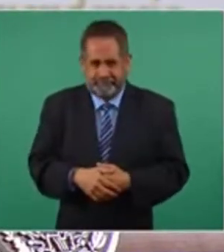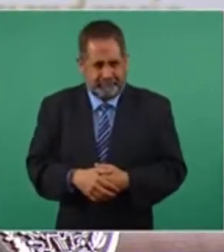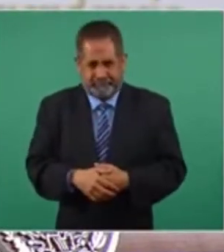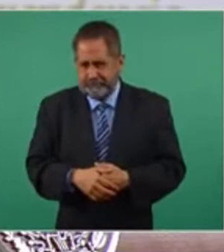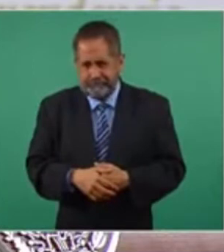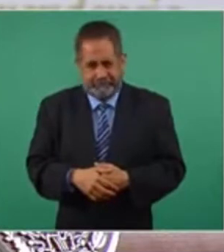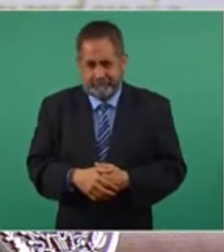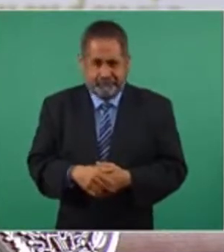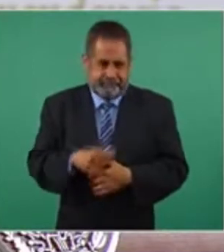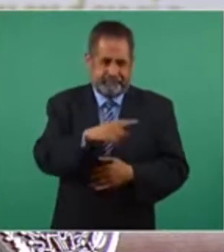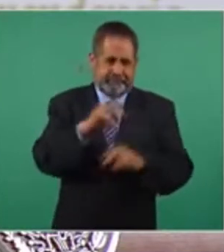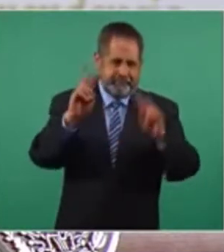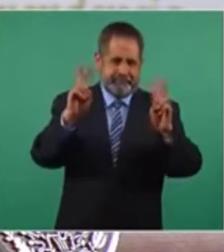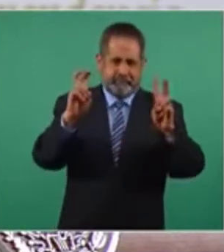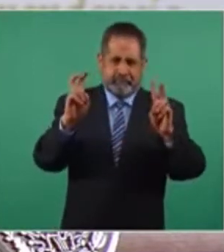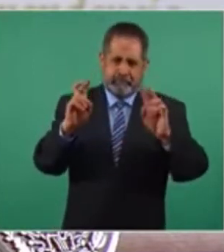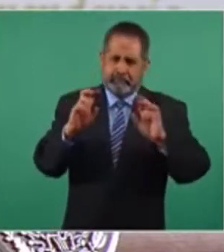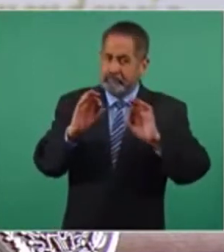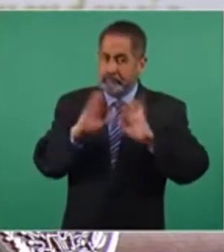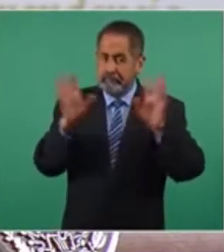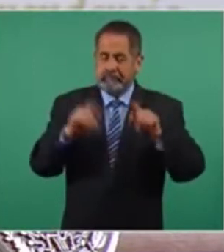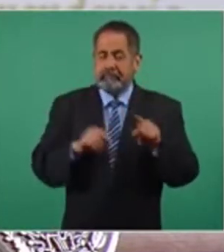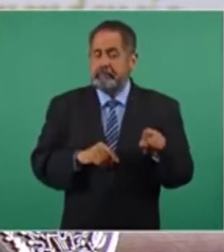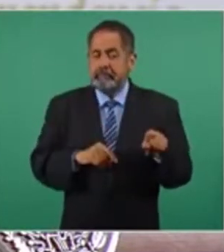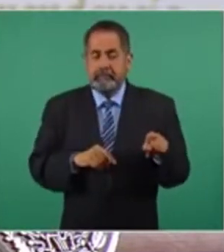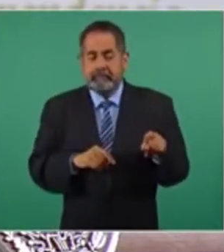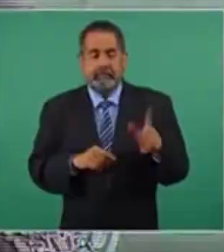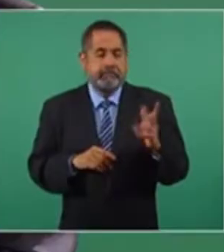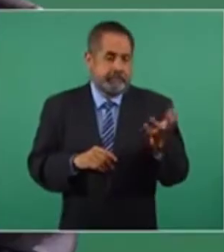un tema muy delicado, muy sensible,